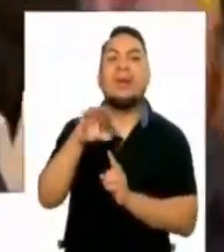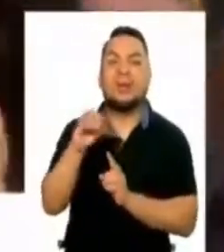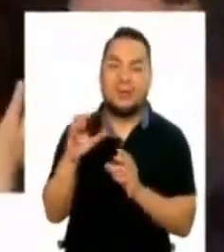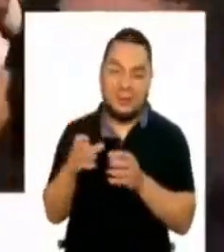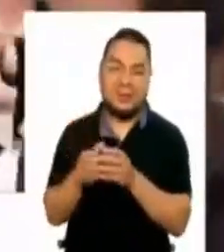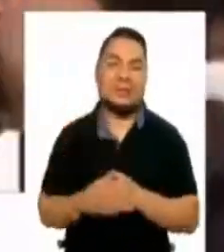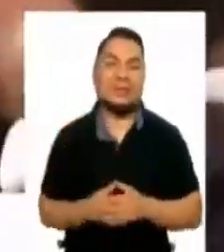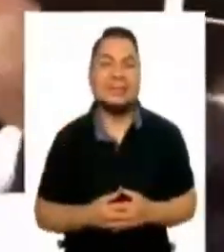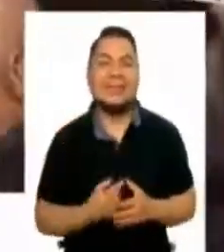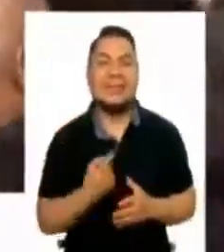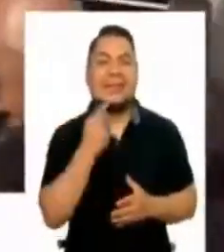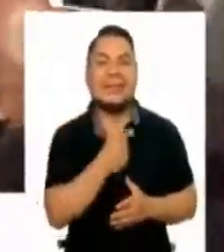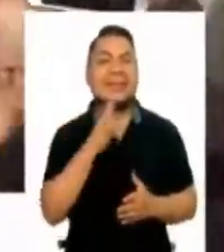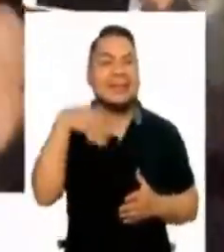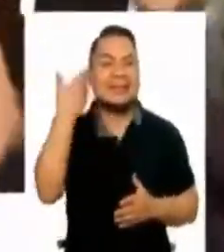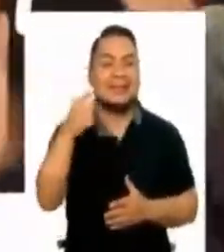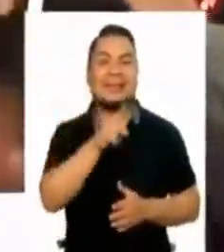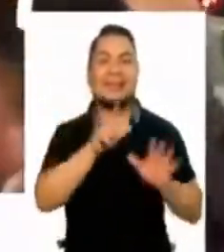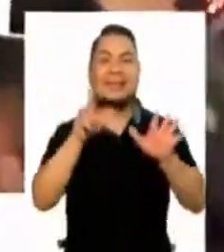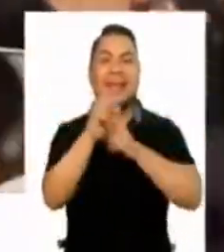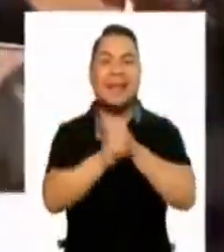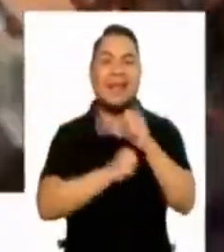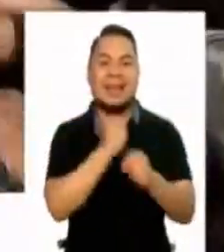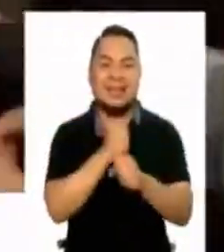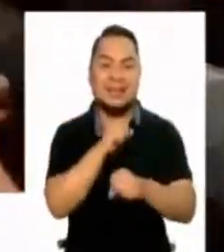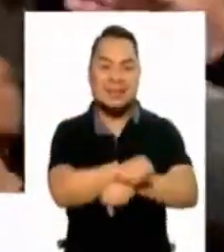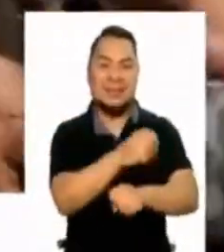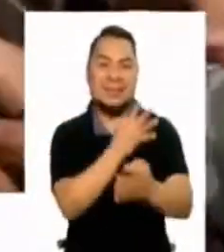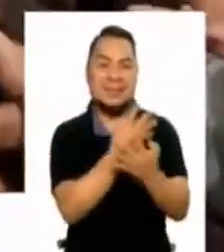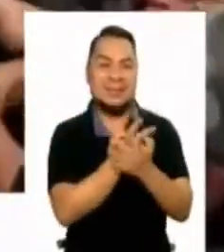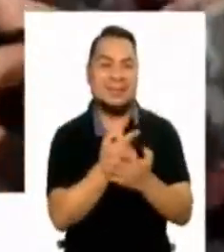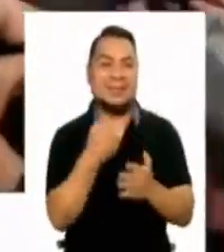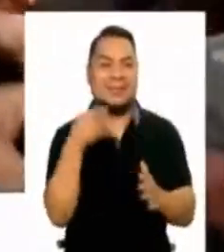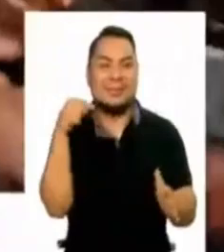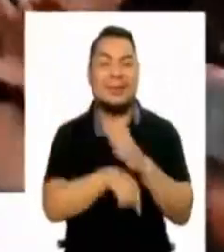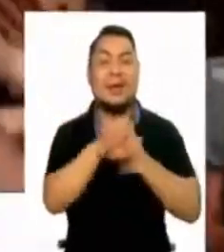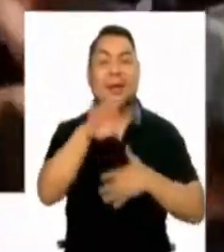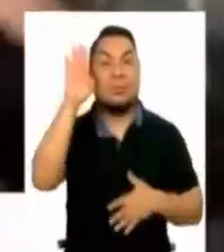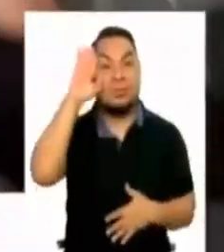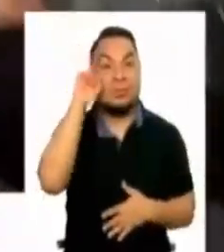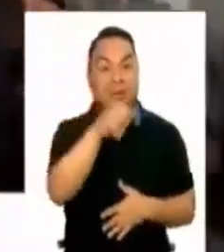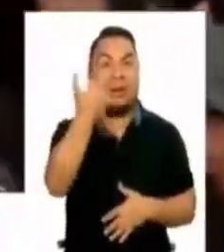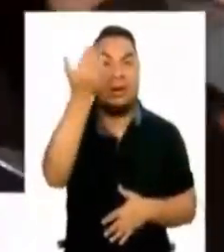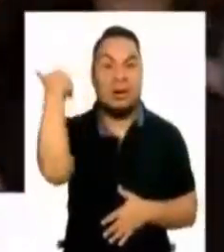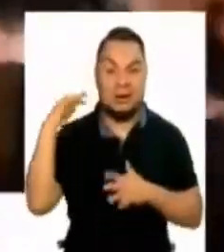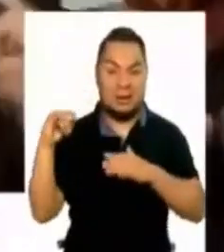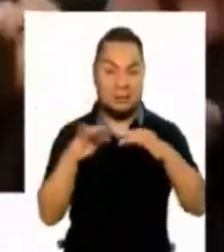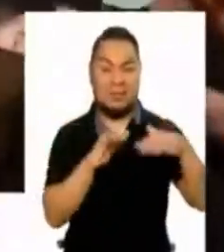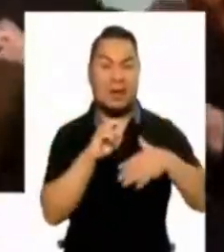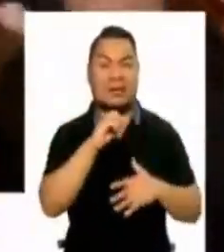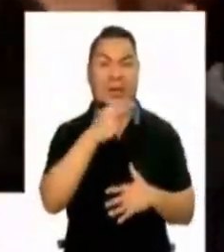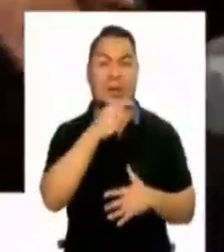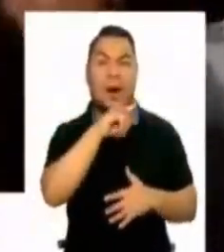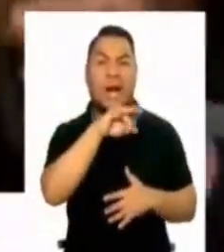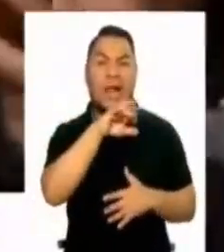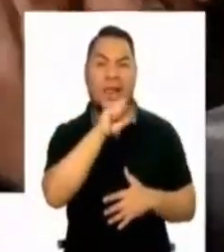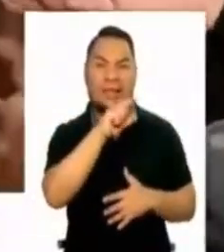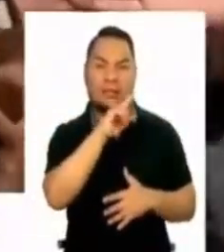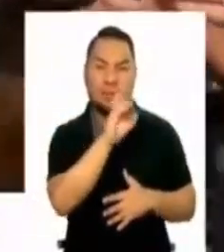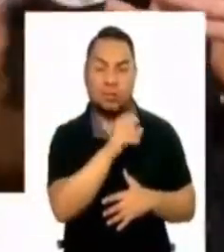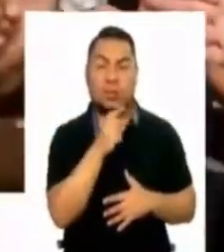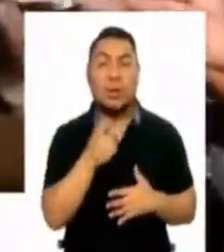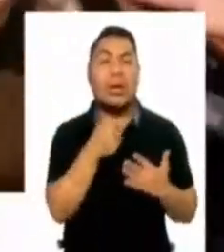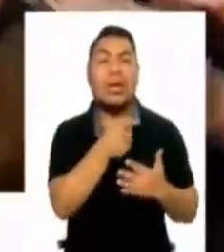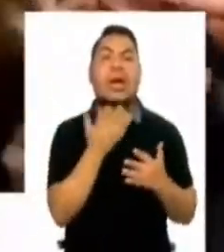Tras salir en libertad después de más de 17 años en prisión por el asesinato de 4 policías en el Andahuaylazo, espera recoger las